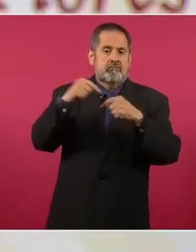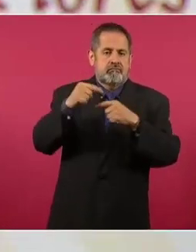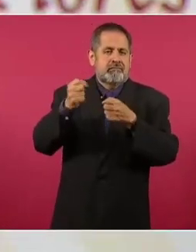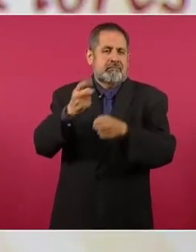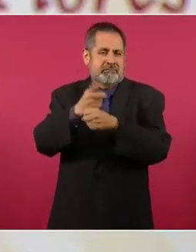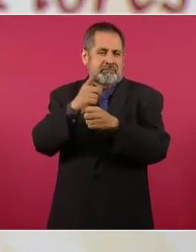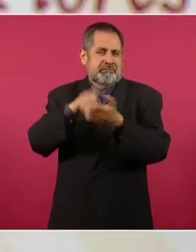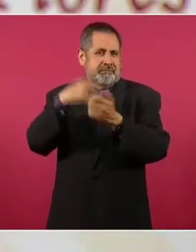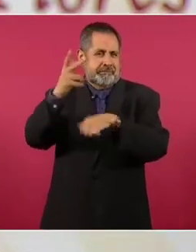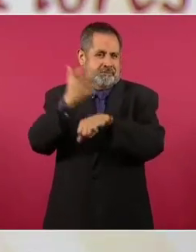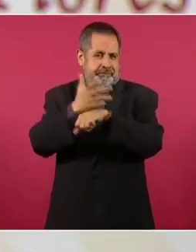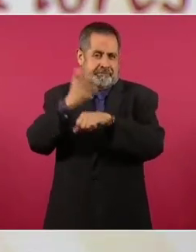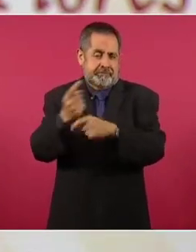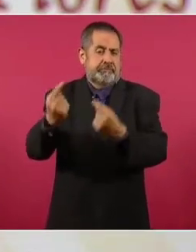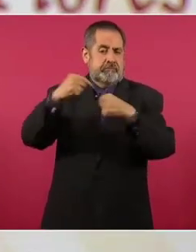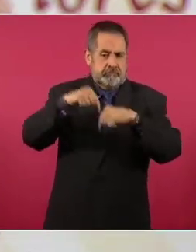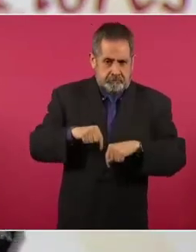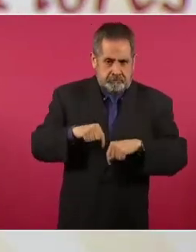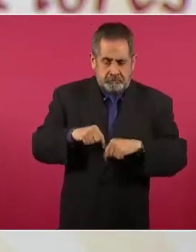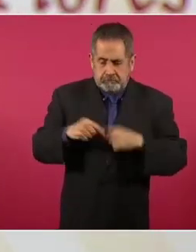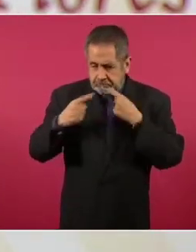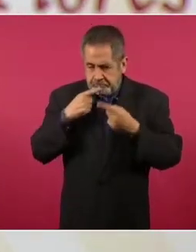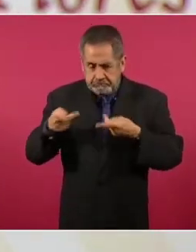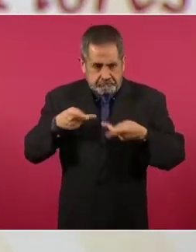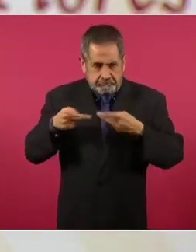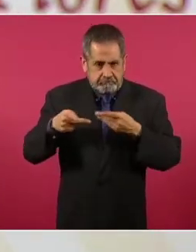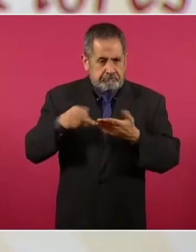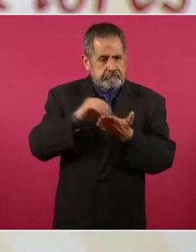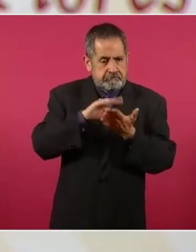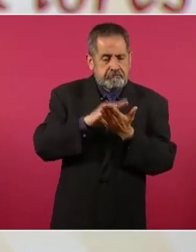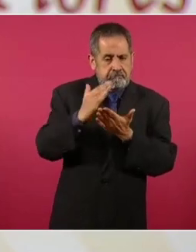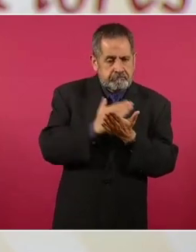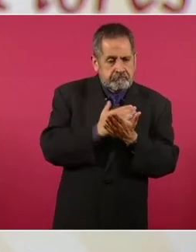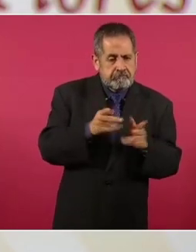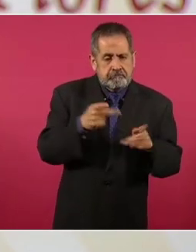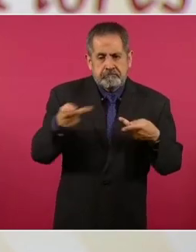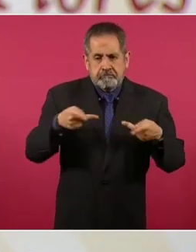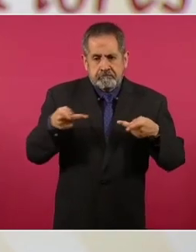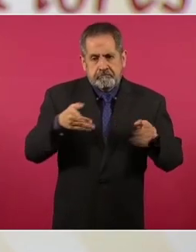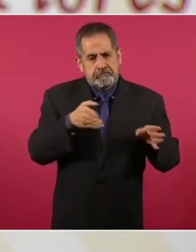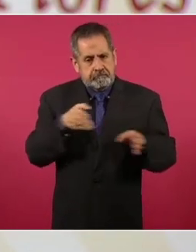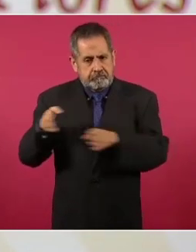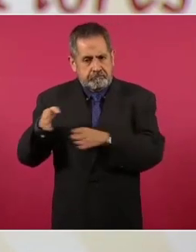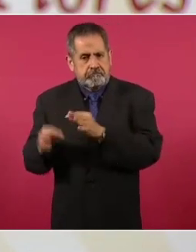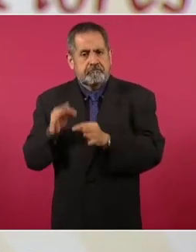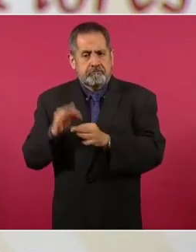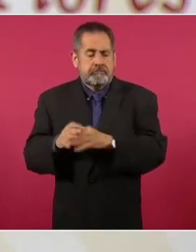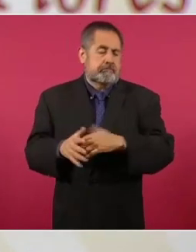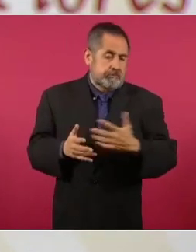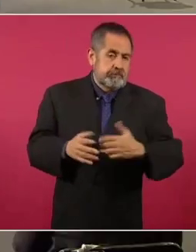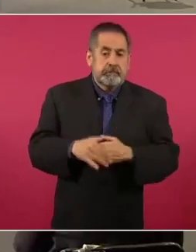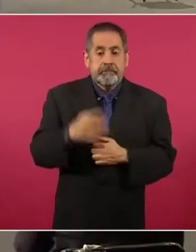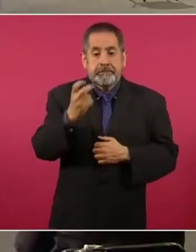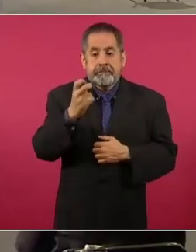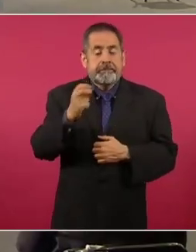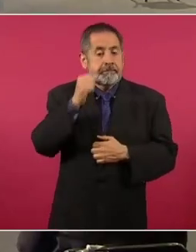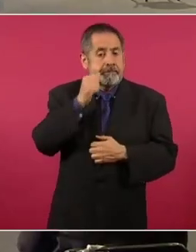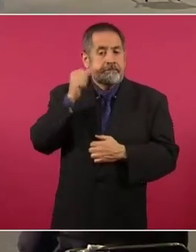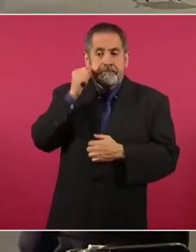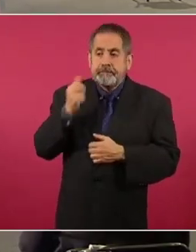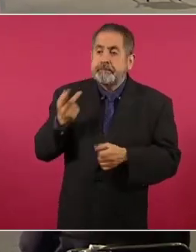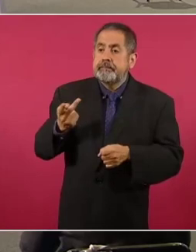de Estados Unidos. Y fijamos un plan de acción. Entonces, ayer fue la reunión para revisar en dónde estamos en ese plan de acción